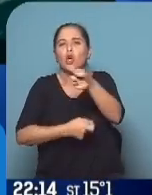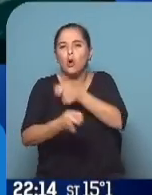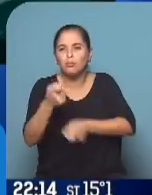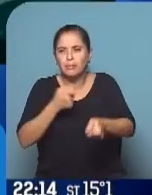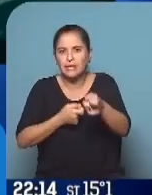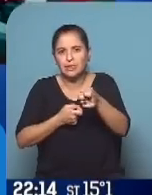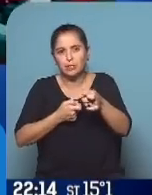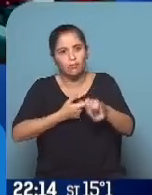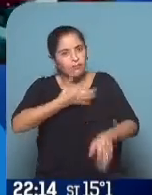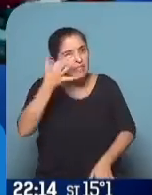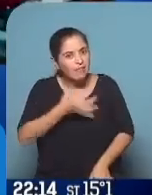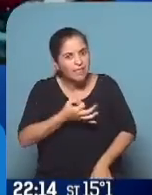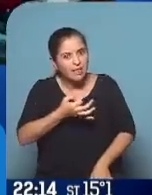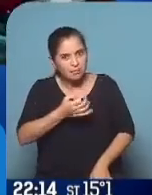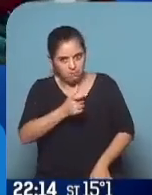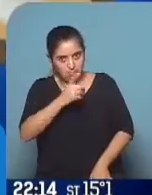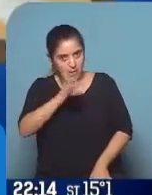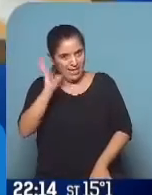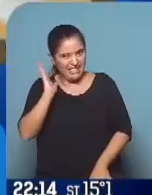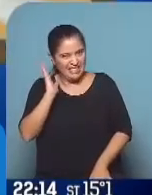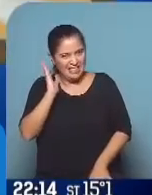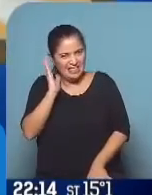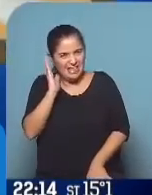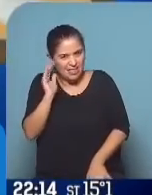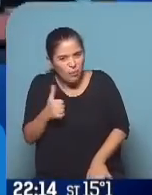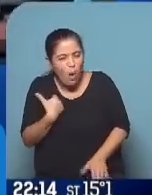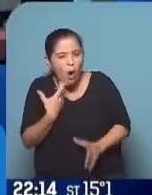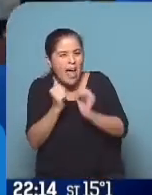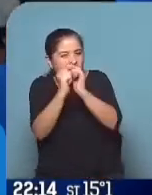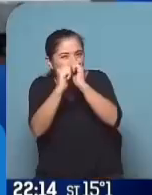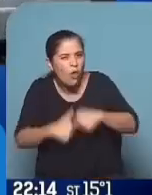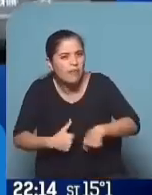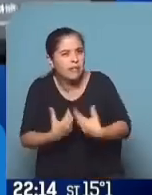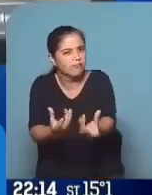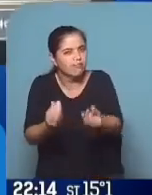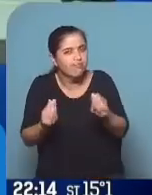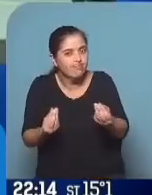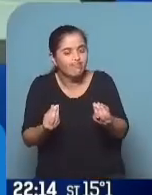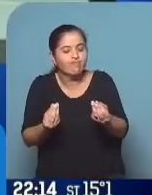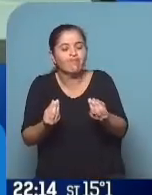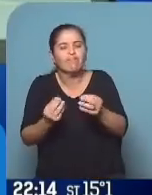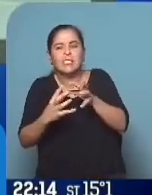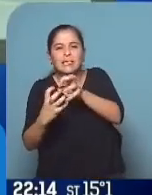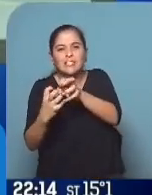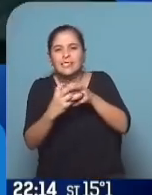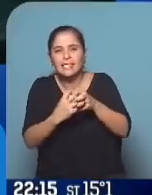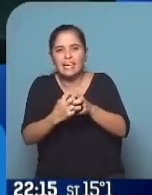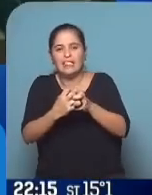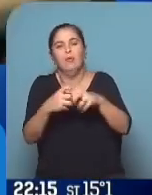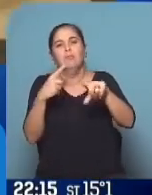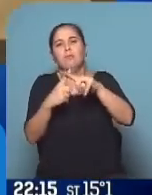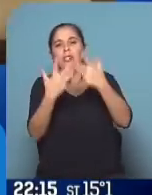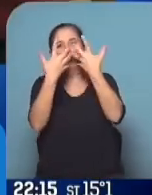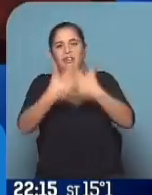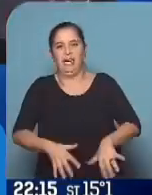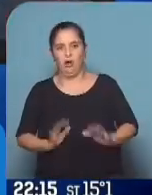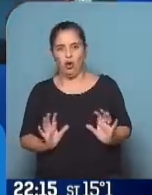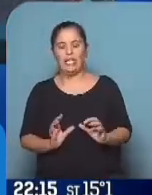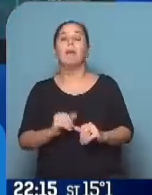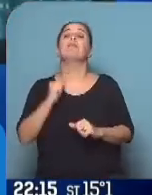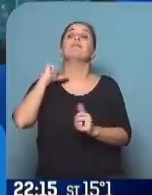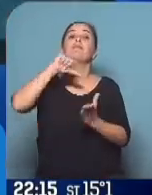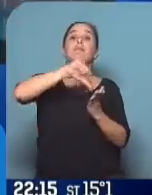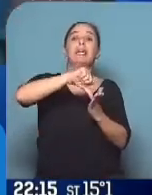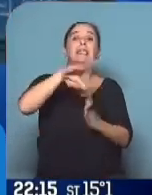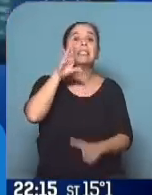guerra tecnológica, que es lo que en buena medida explica la guerra comercial. Es decir, que el corazón de la guerra comercial es la guerra tecnológica. Estados Unidos y